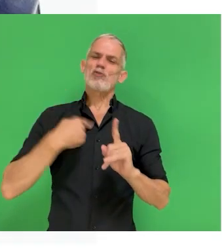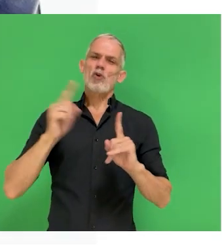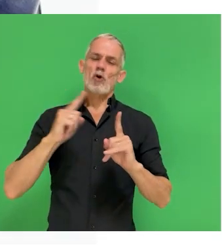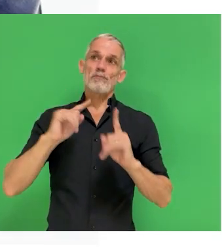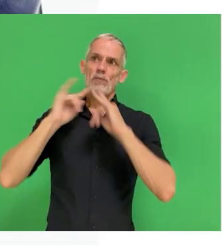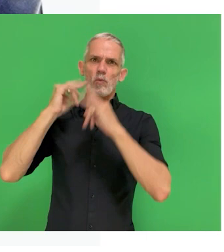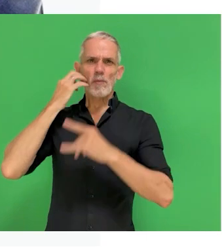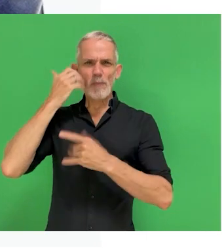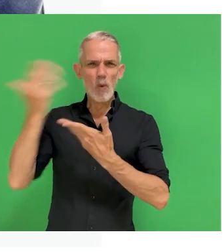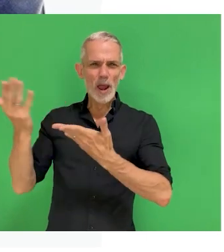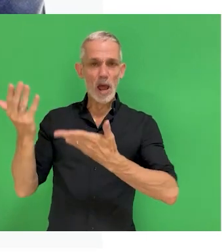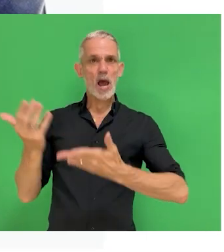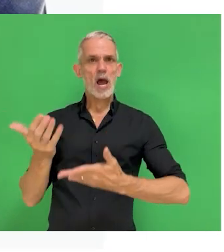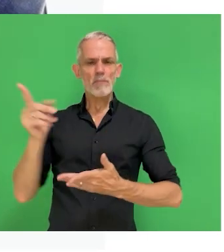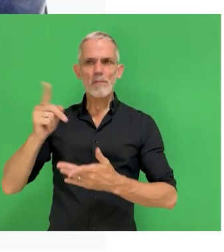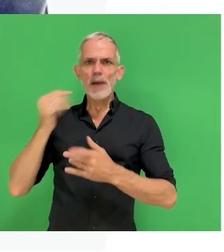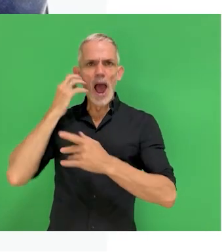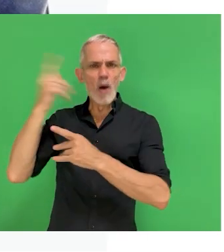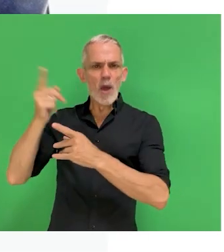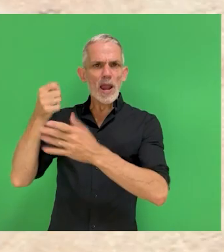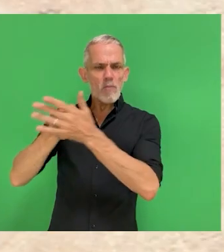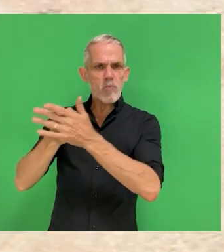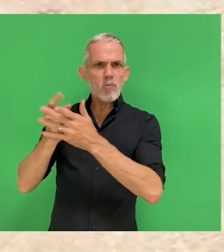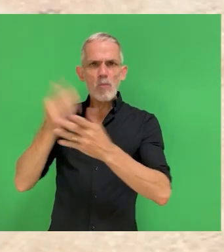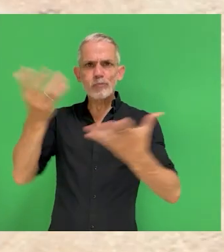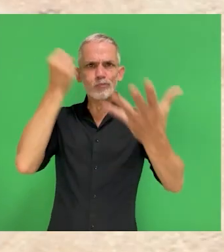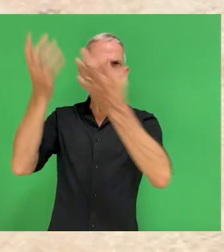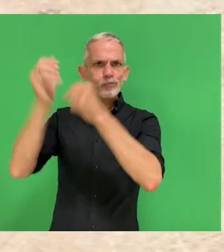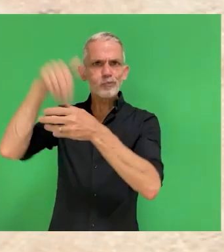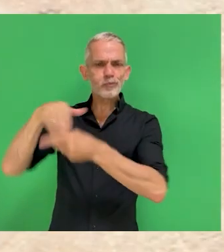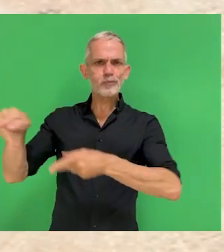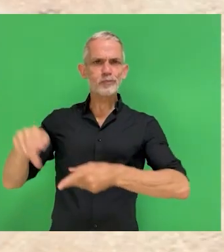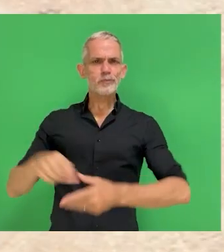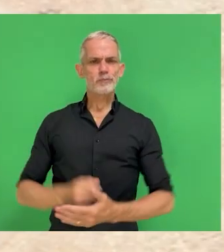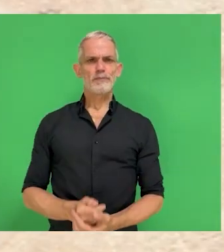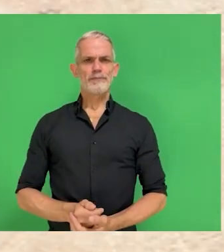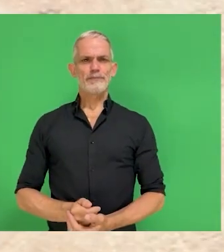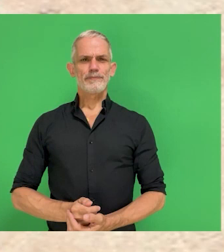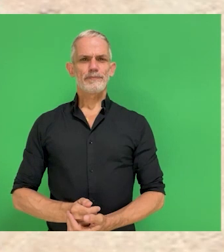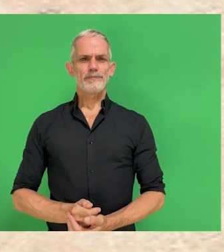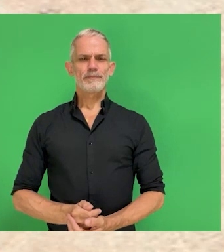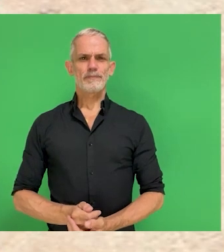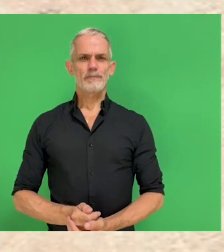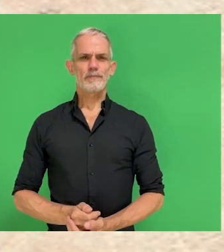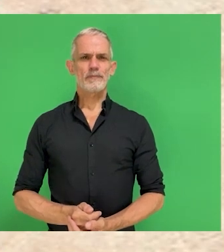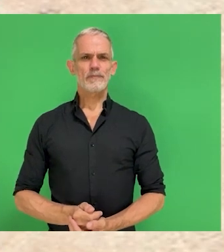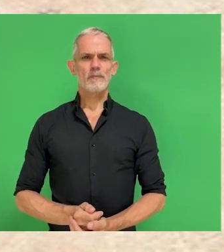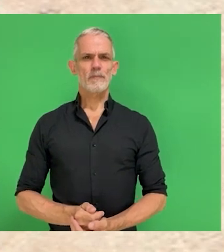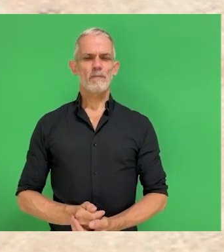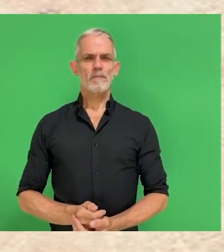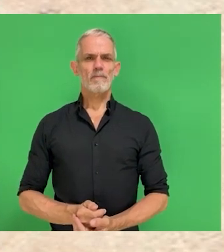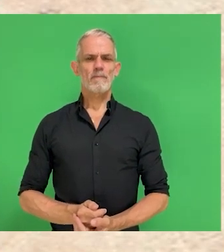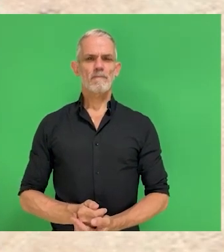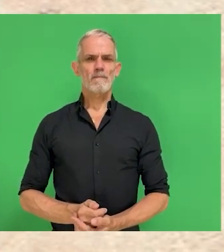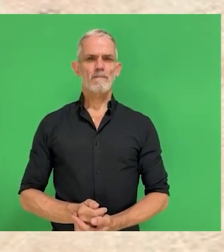como, mirá, esto es todo lo que mi abuela consiguió. Foto de un sobre plástico azul oscuro y abultado, cerrado en el